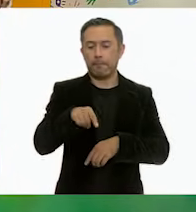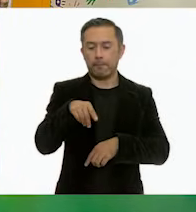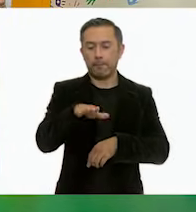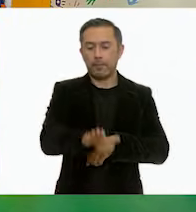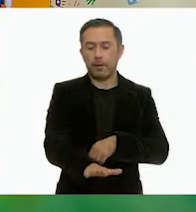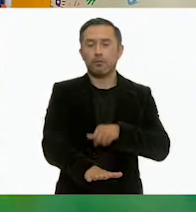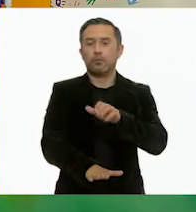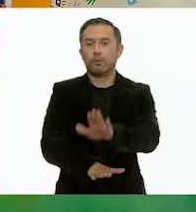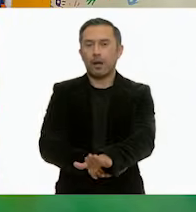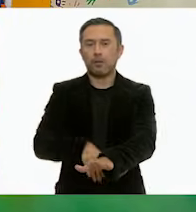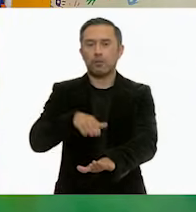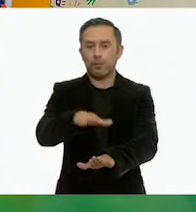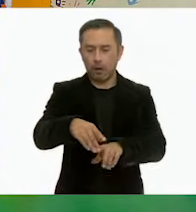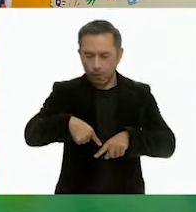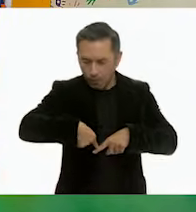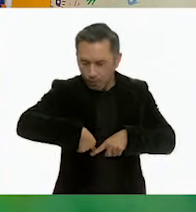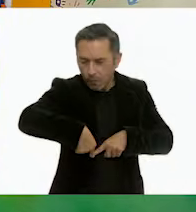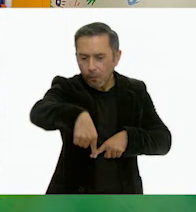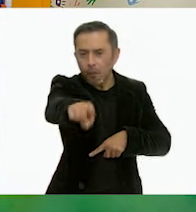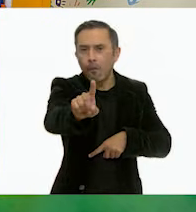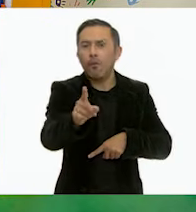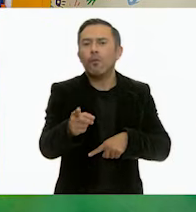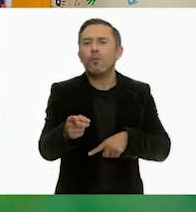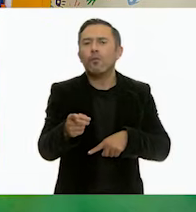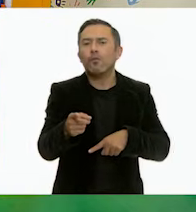algún lugar.